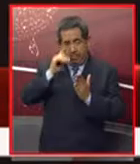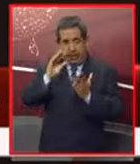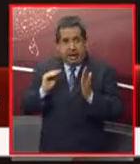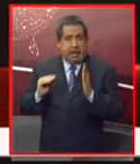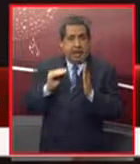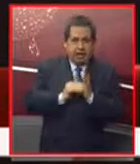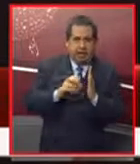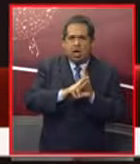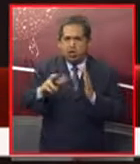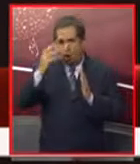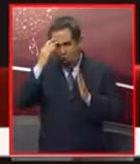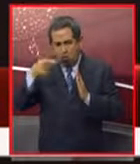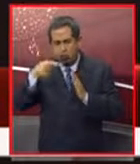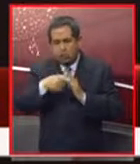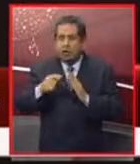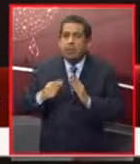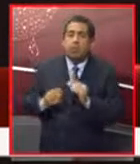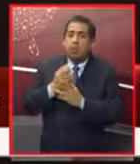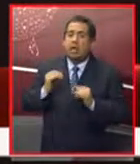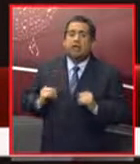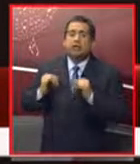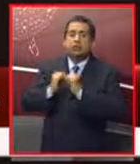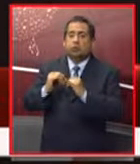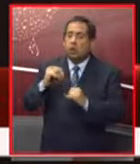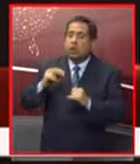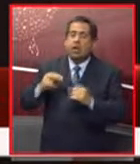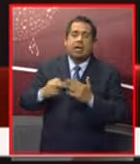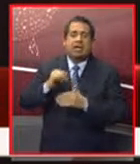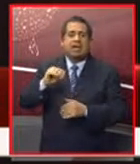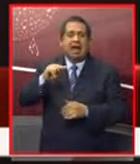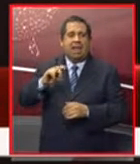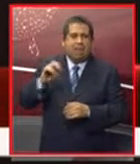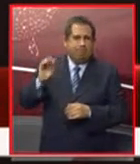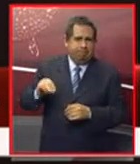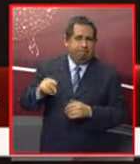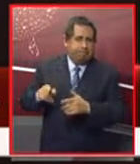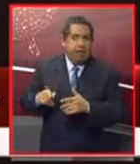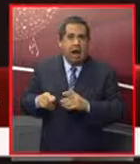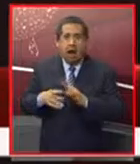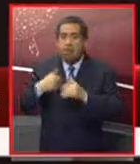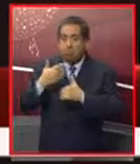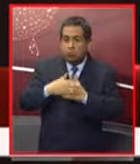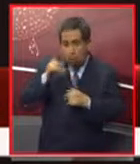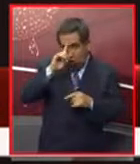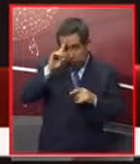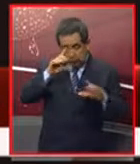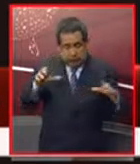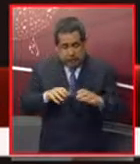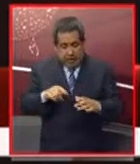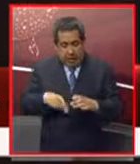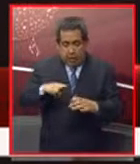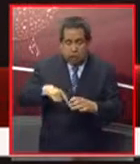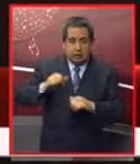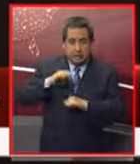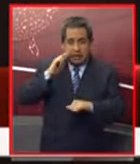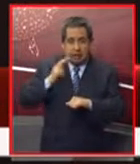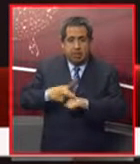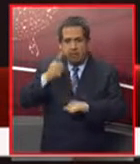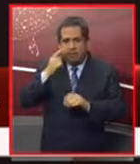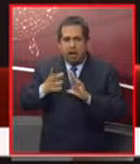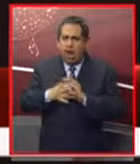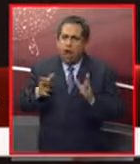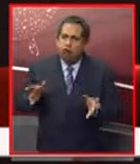y reconoce la figura del Instituto Nacional del Emprendedor. En relación al Consejo, se considera como la instancia responsable que